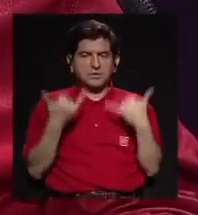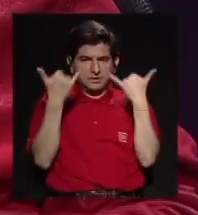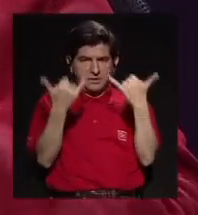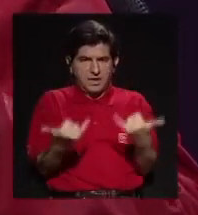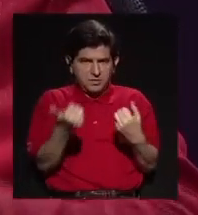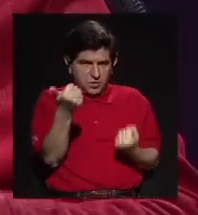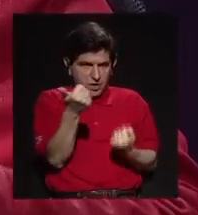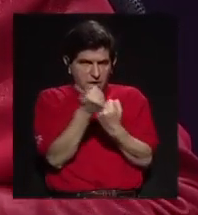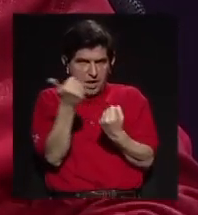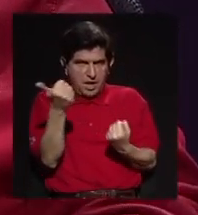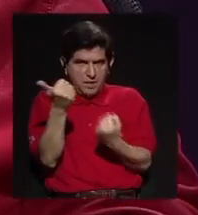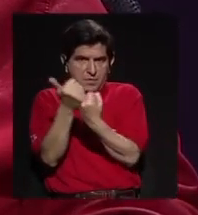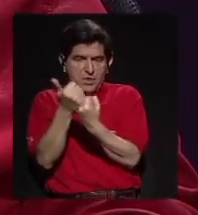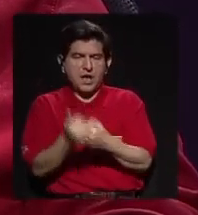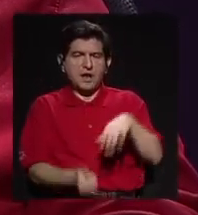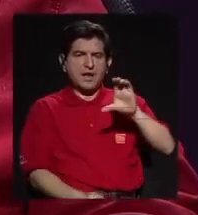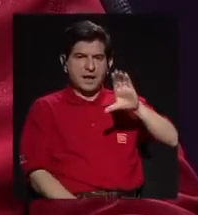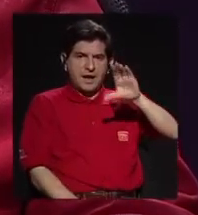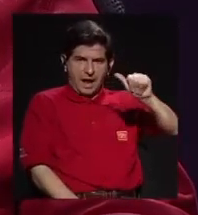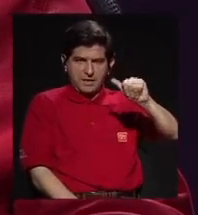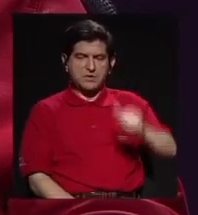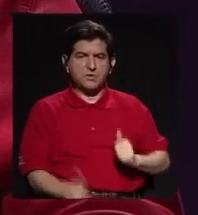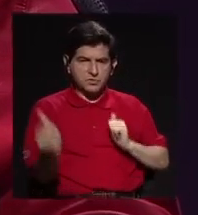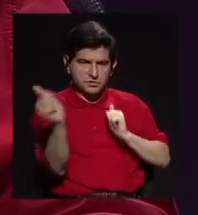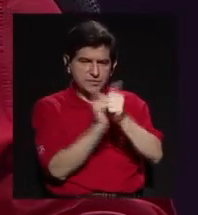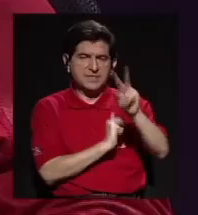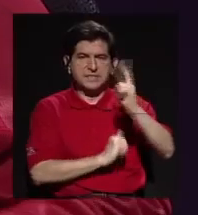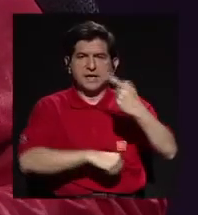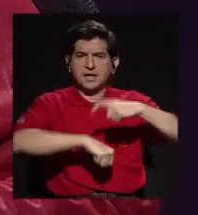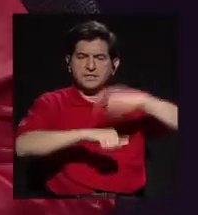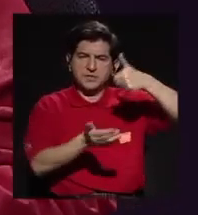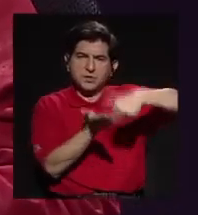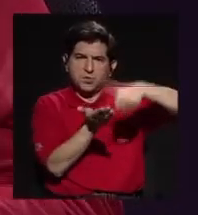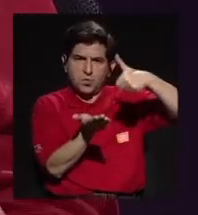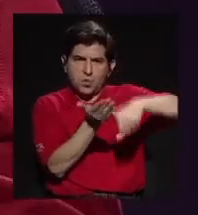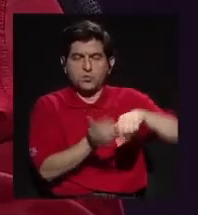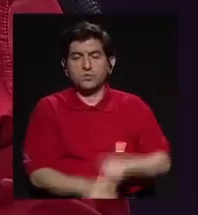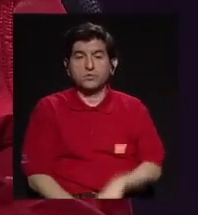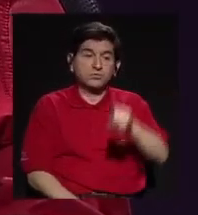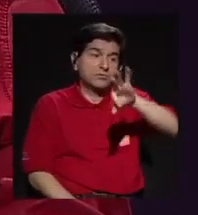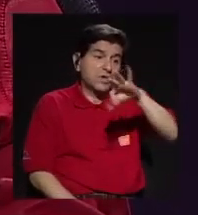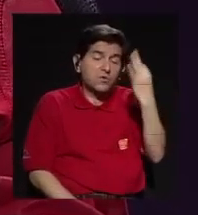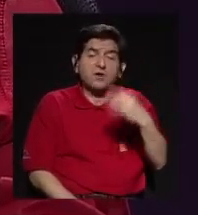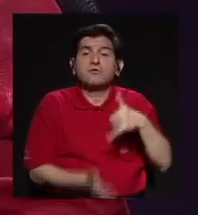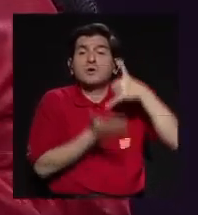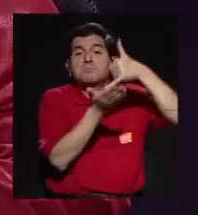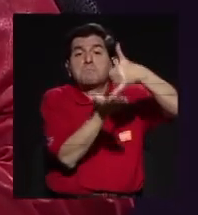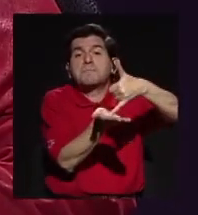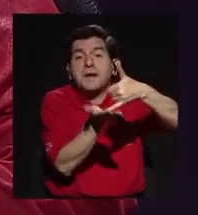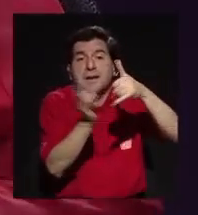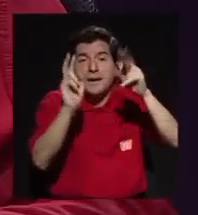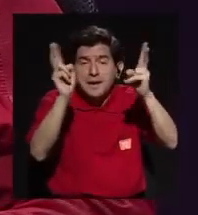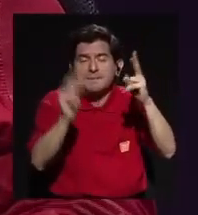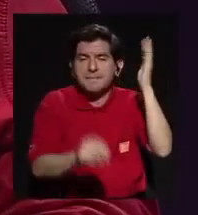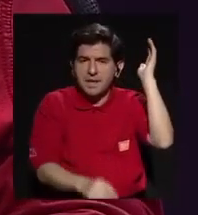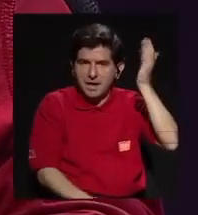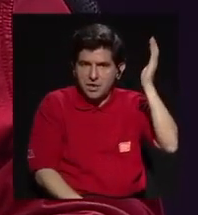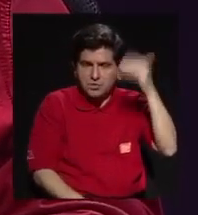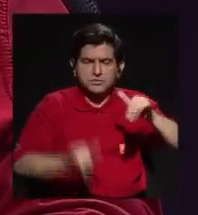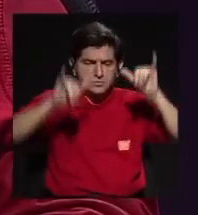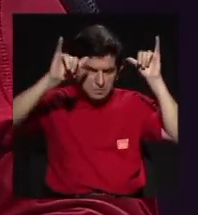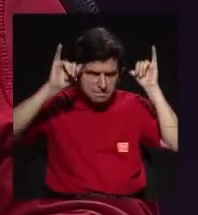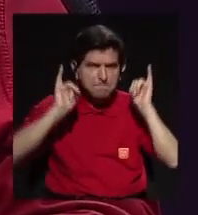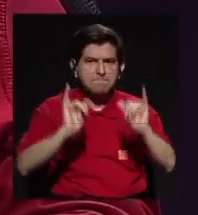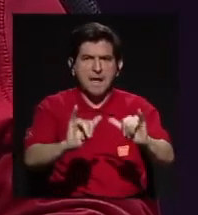momento apoyando o que apoyó a Carlos Alvarado para pasar a segunda ronda, de alguna manera premia este discurso que se